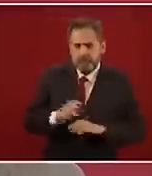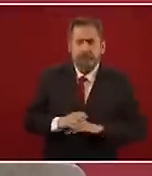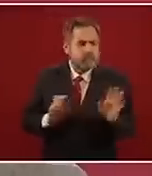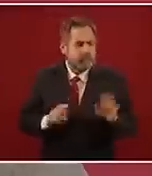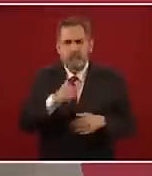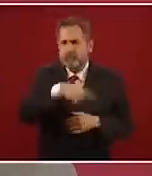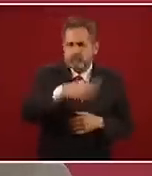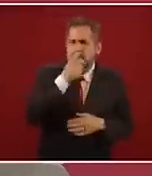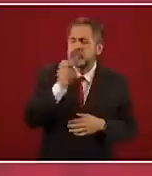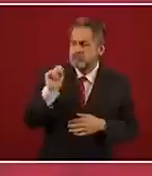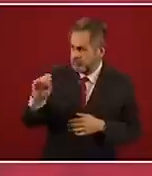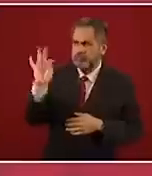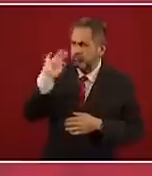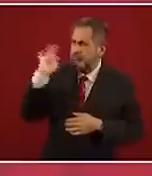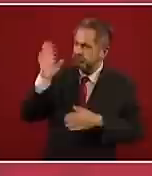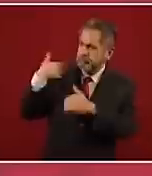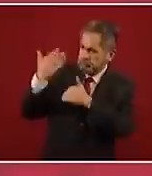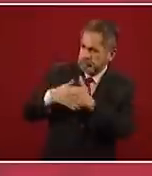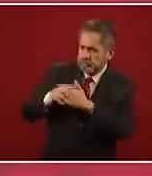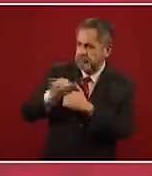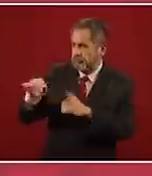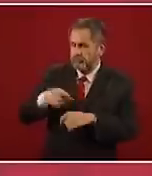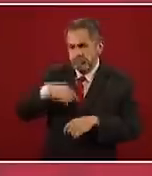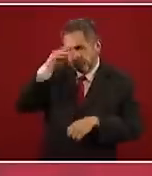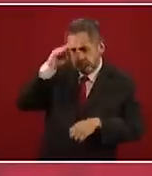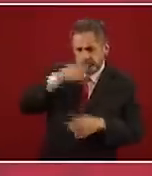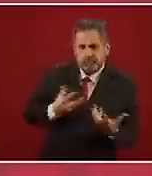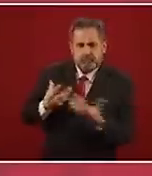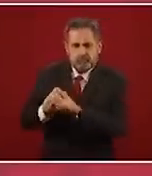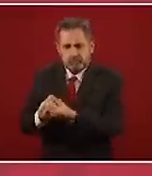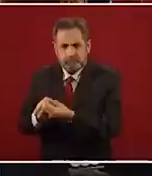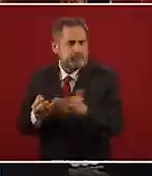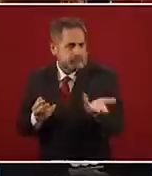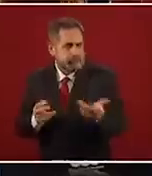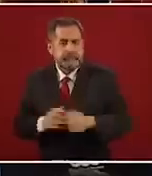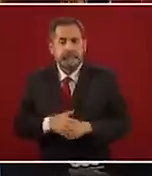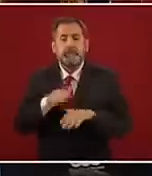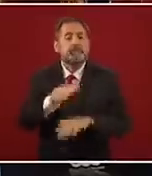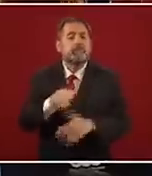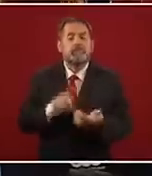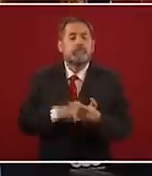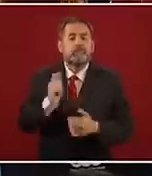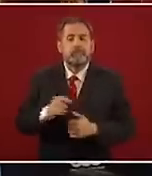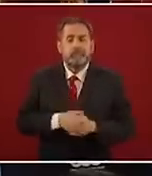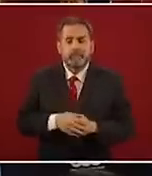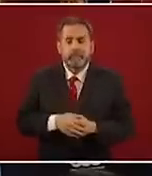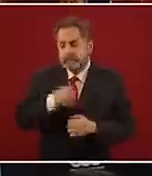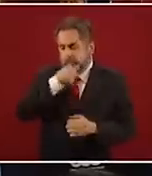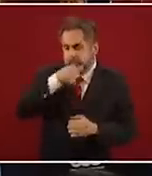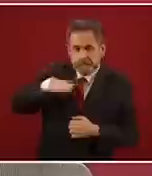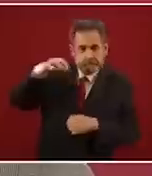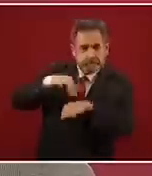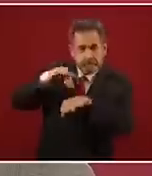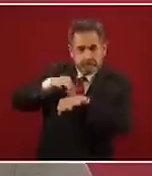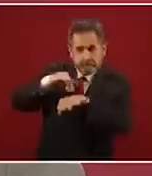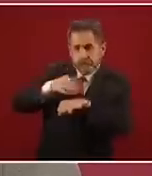Todos dijeron, es posible que en algún momento pudiéramos considerarlo conveniente. Y respecto a los geriatras y las